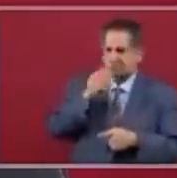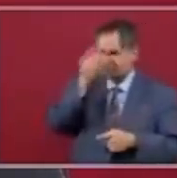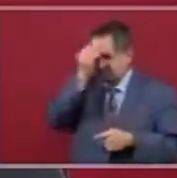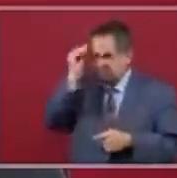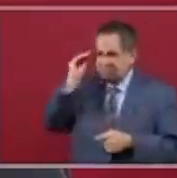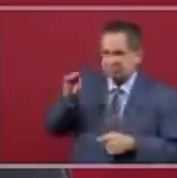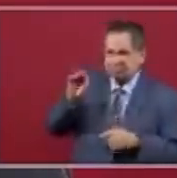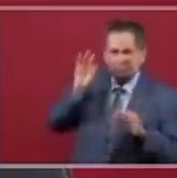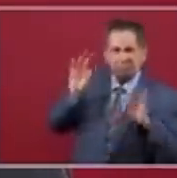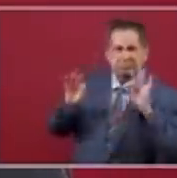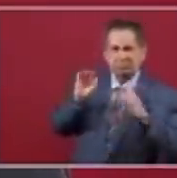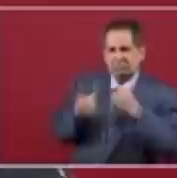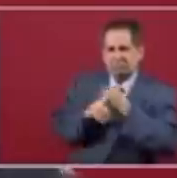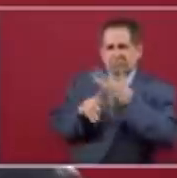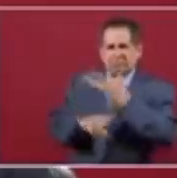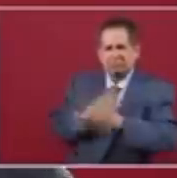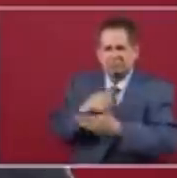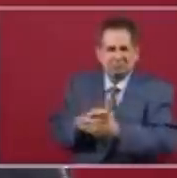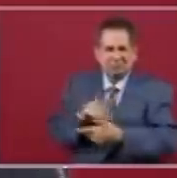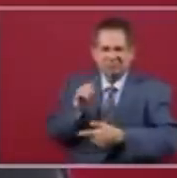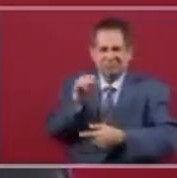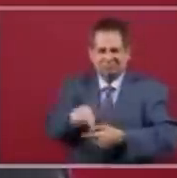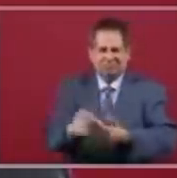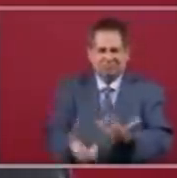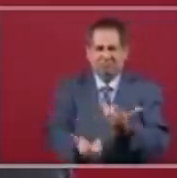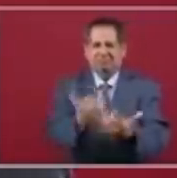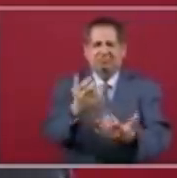provocación, a quemar urnas,